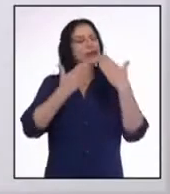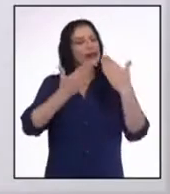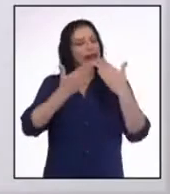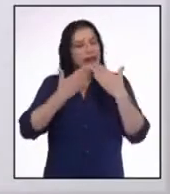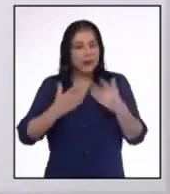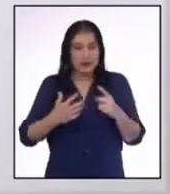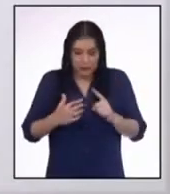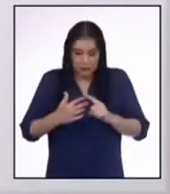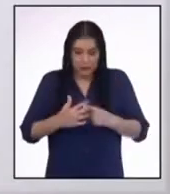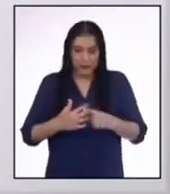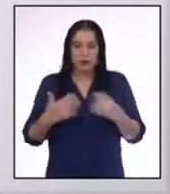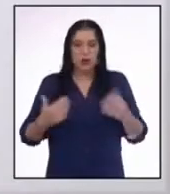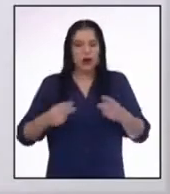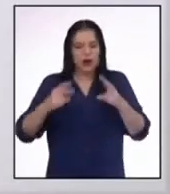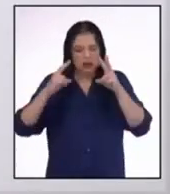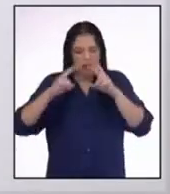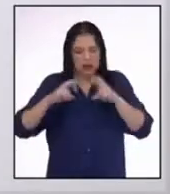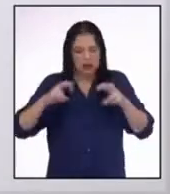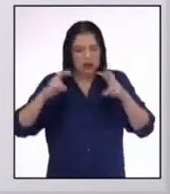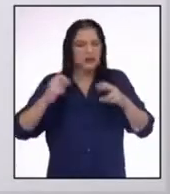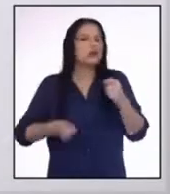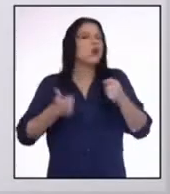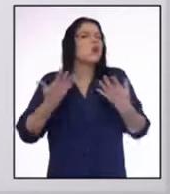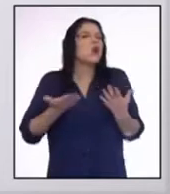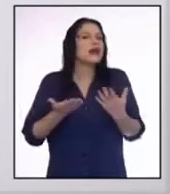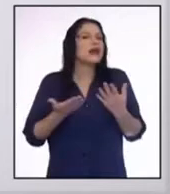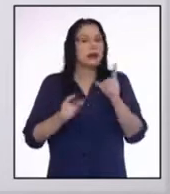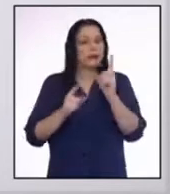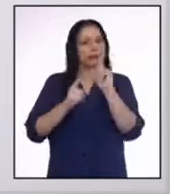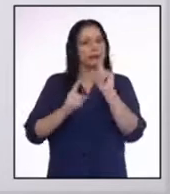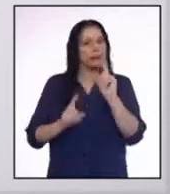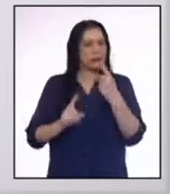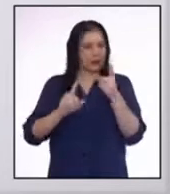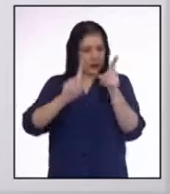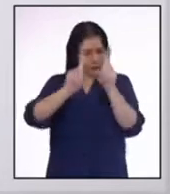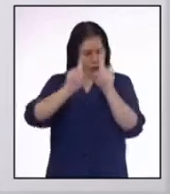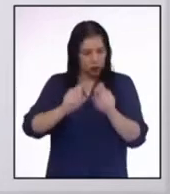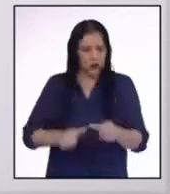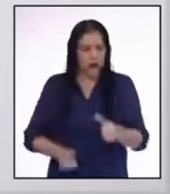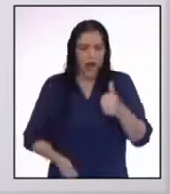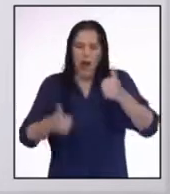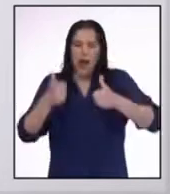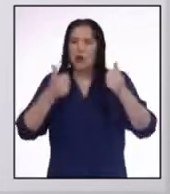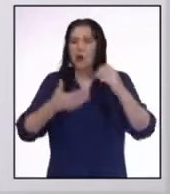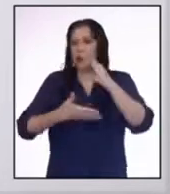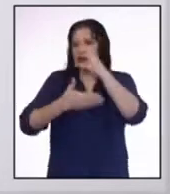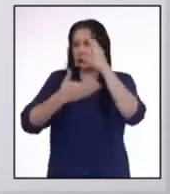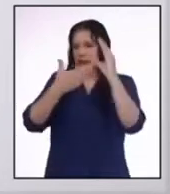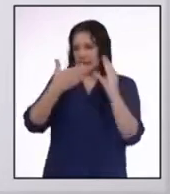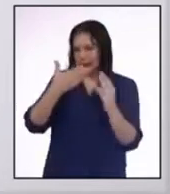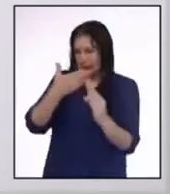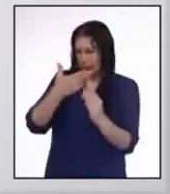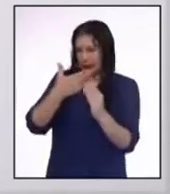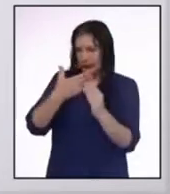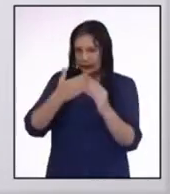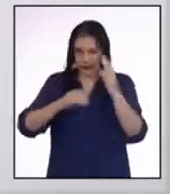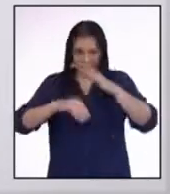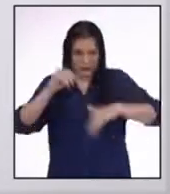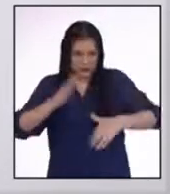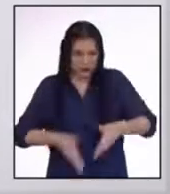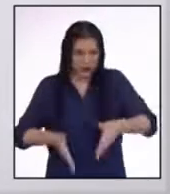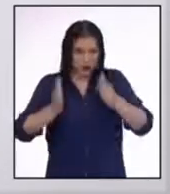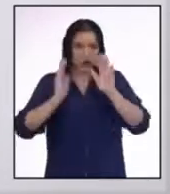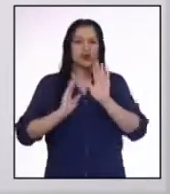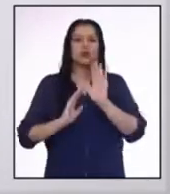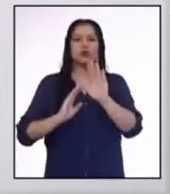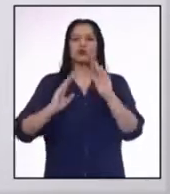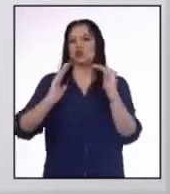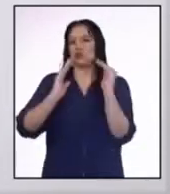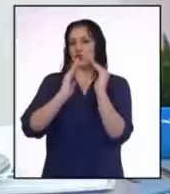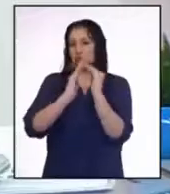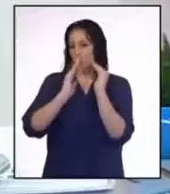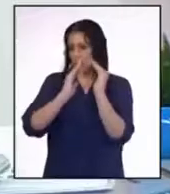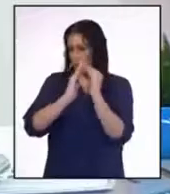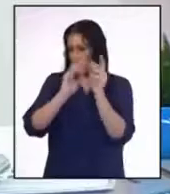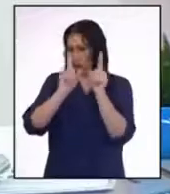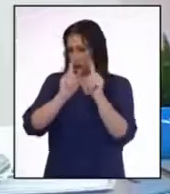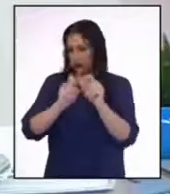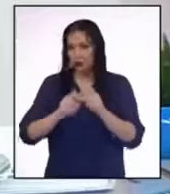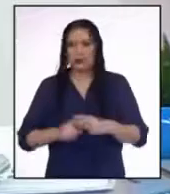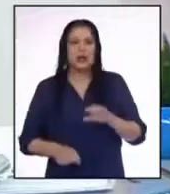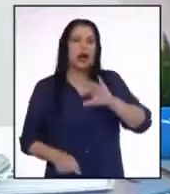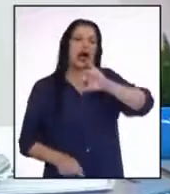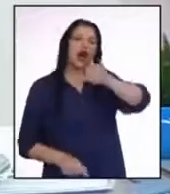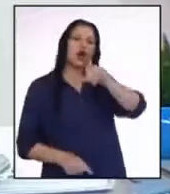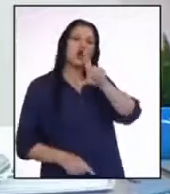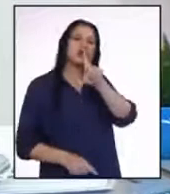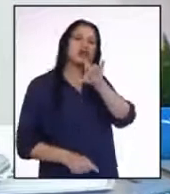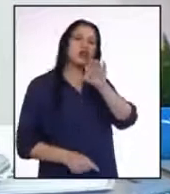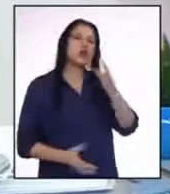Gracias. Empezaremos revisando la primera pregunta. ¿Cuáles son las características de infraestructura de tu vivienda? José